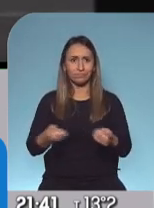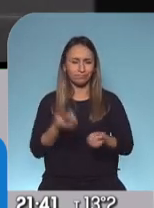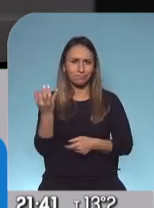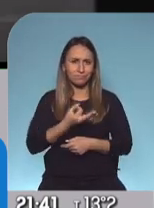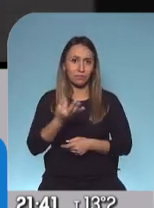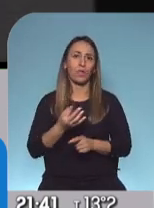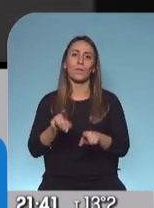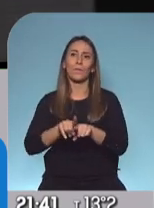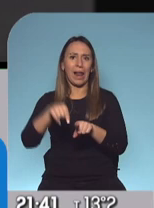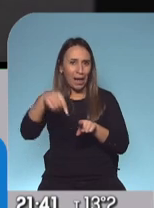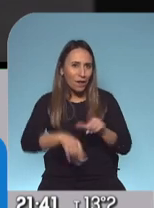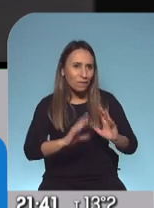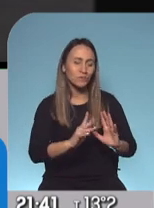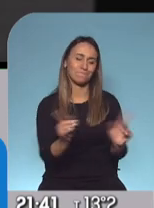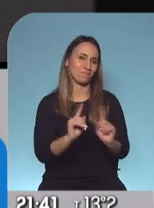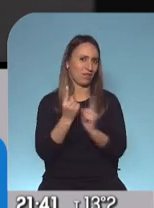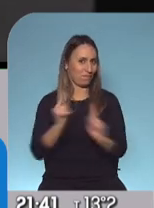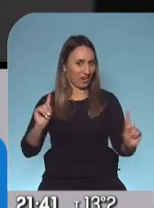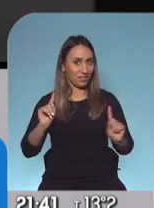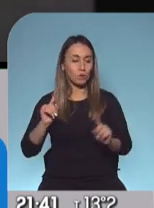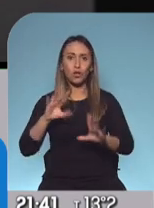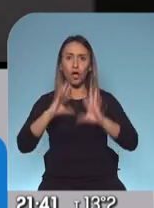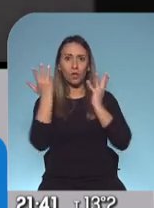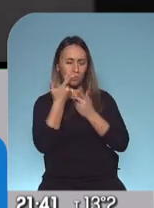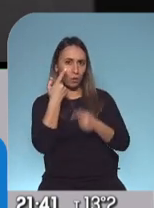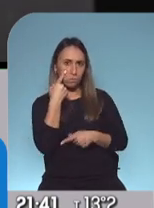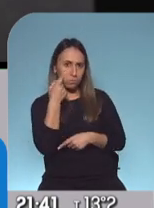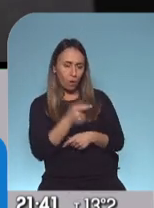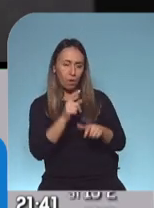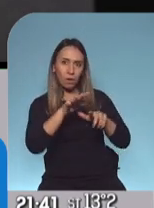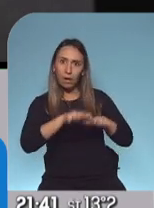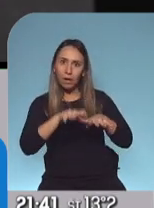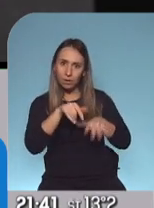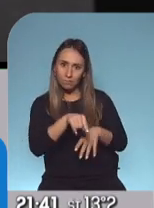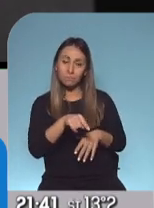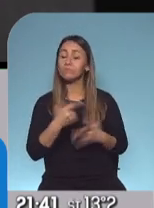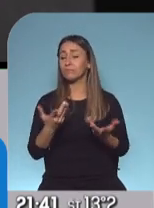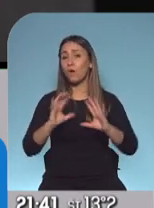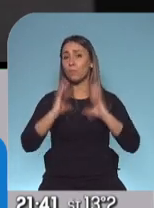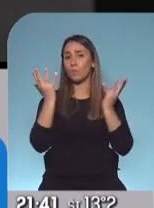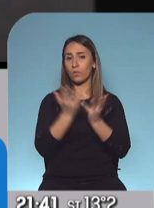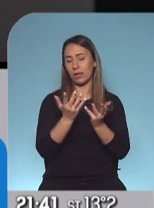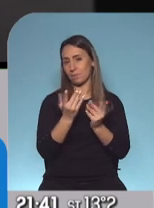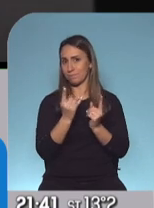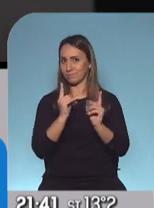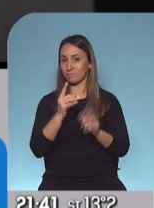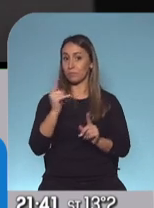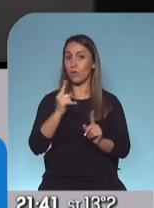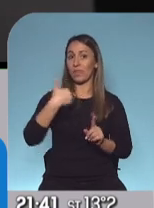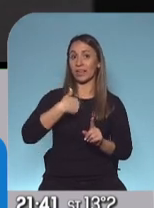Pero admirado en todo el mundo. Si de hecho, en un mundial tan polémico como fue el de Argentina